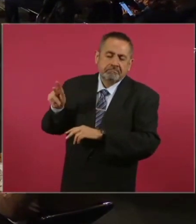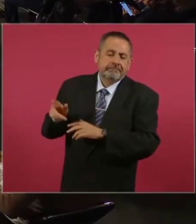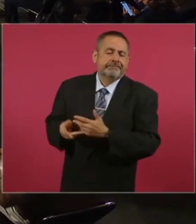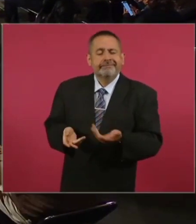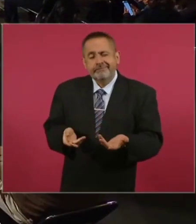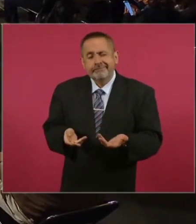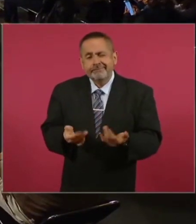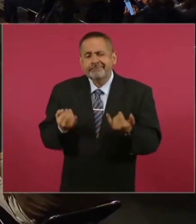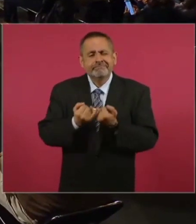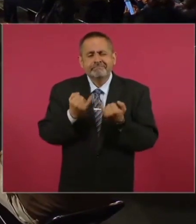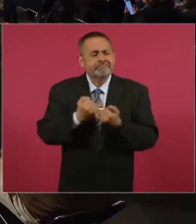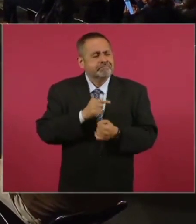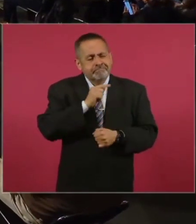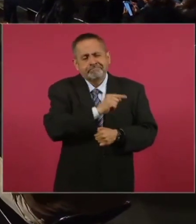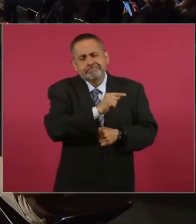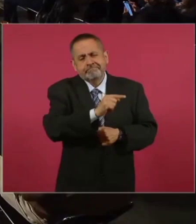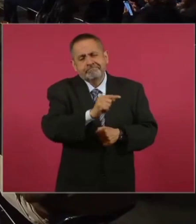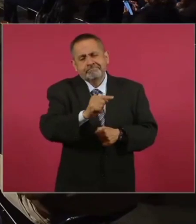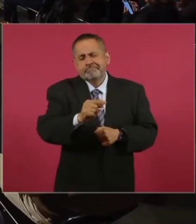Y así muchos otros, ¿no?